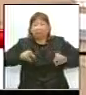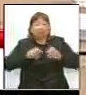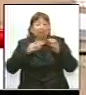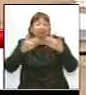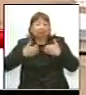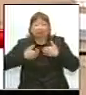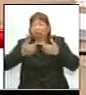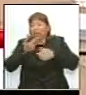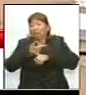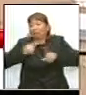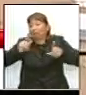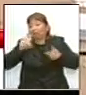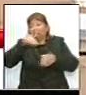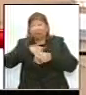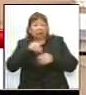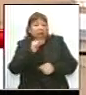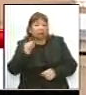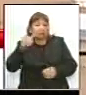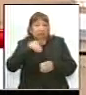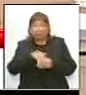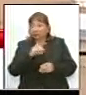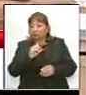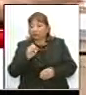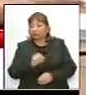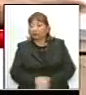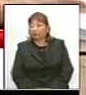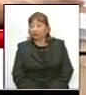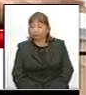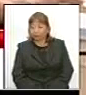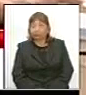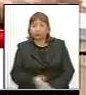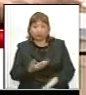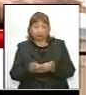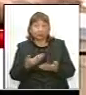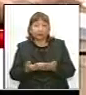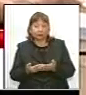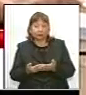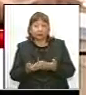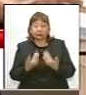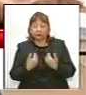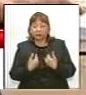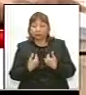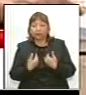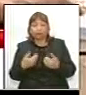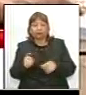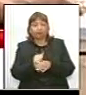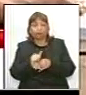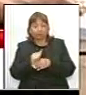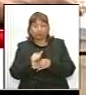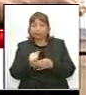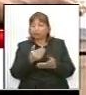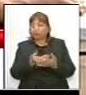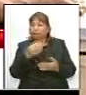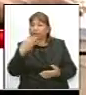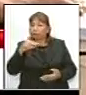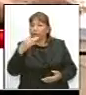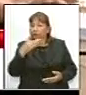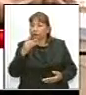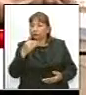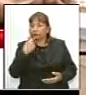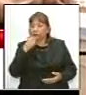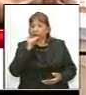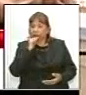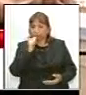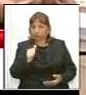la libertad de votar a favor o en contra. Entonces, las cosas hay que ponerlas con la práctica parlamentaria. Y siempre ha sido